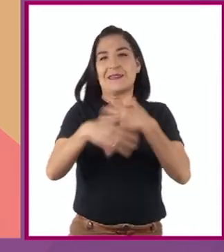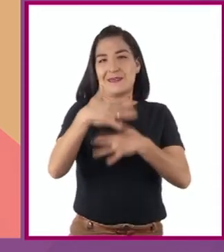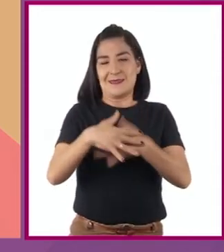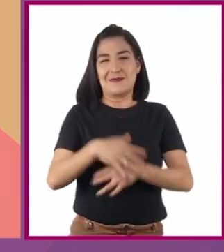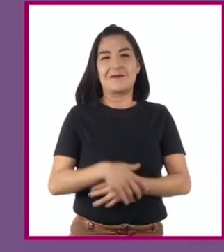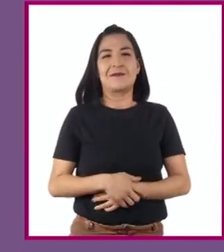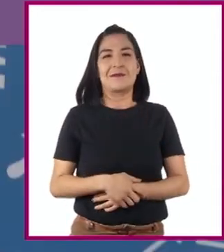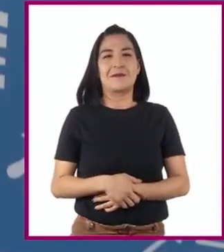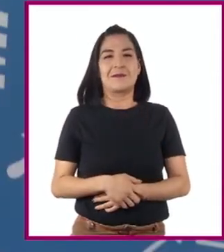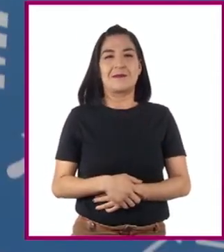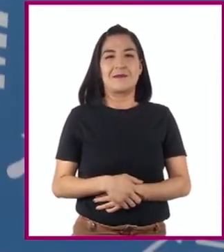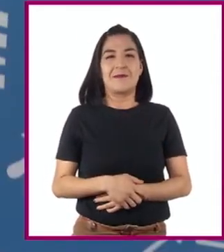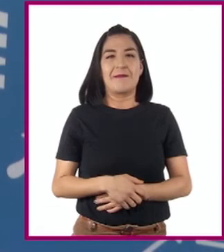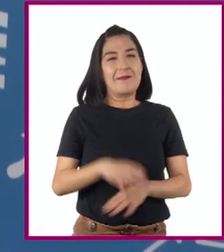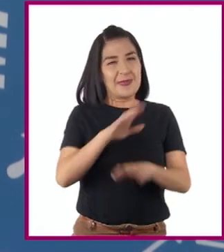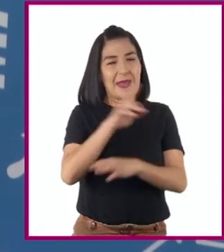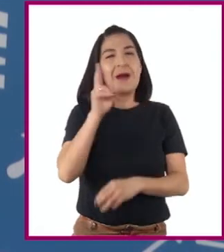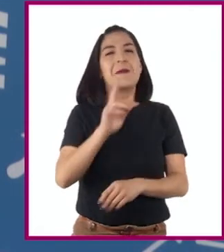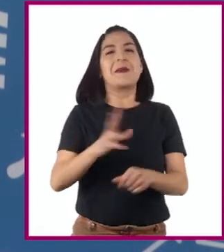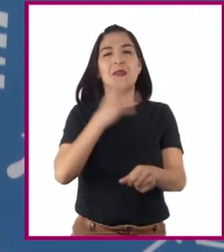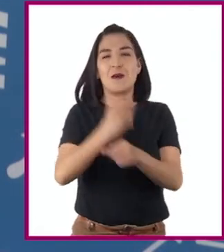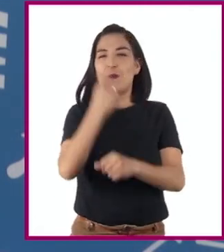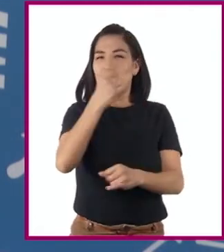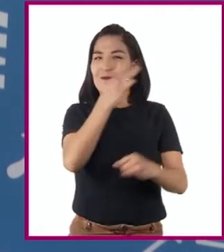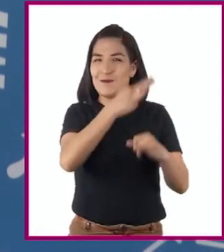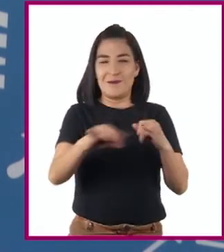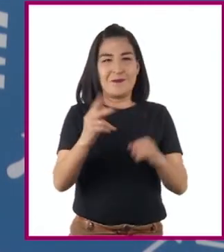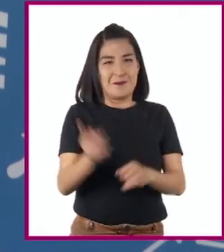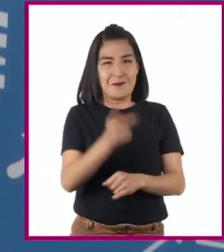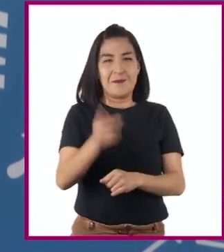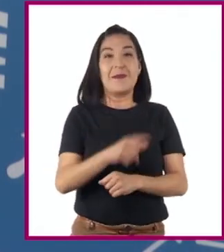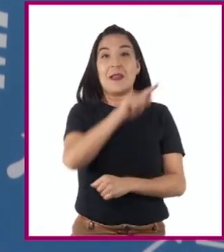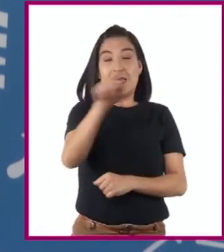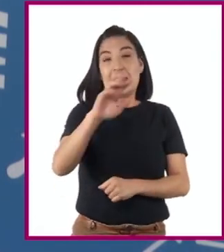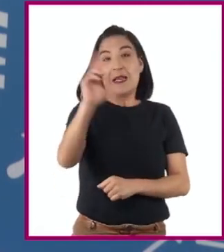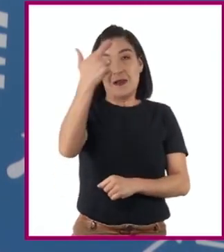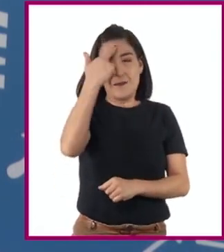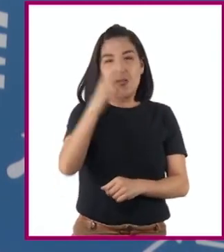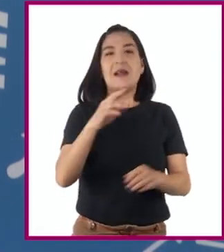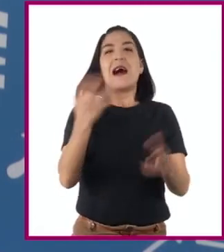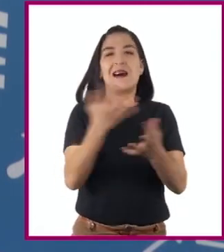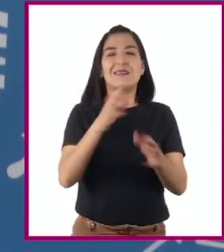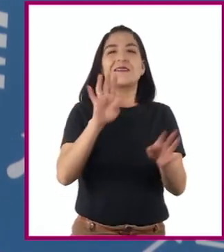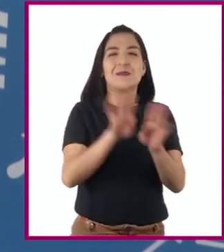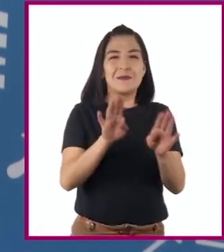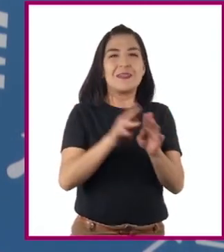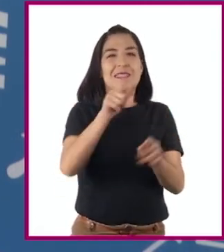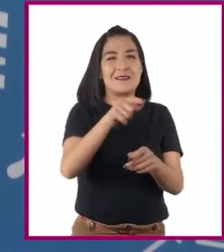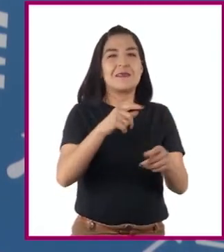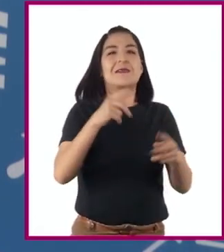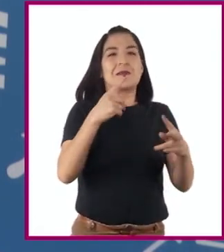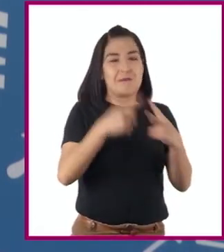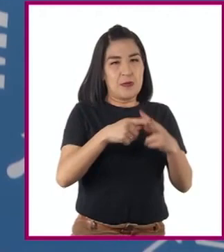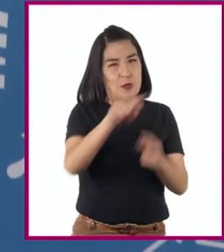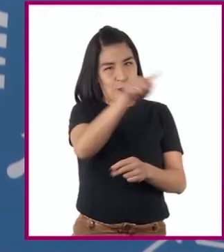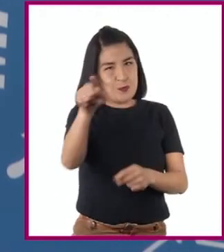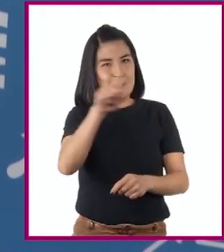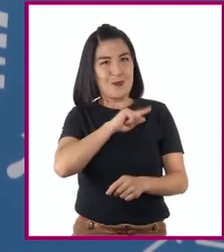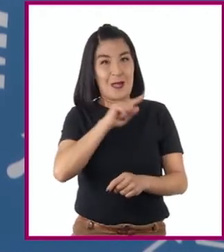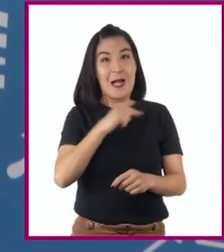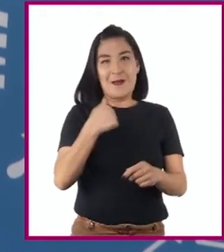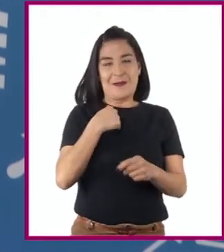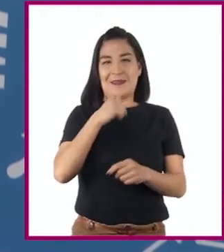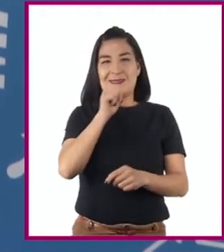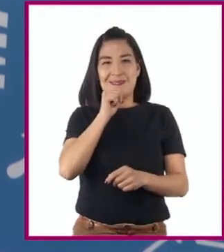pesos. Resolvamos un último problema. Recuerden tratar de resolver la situación por su cuenta antes de que